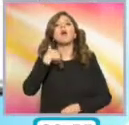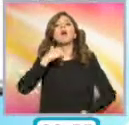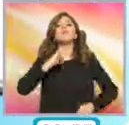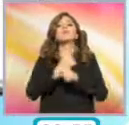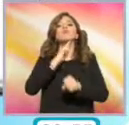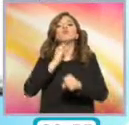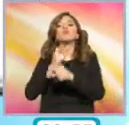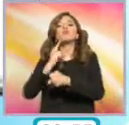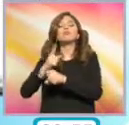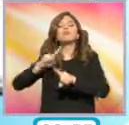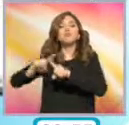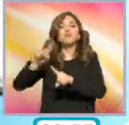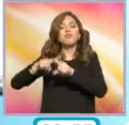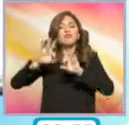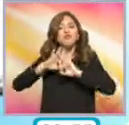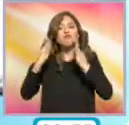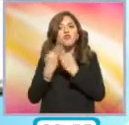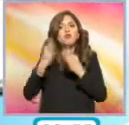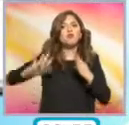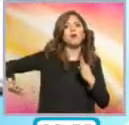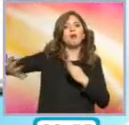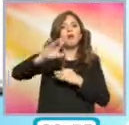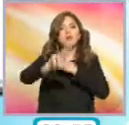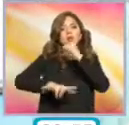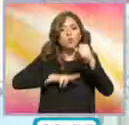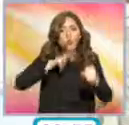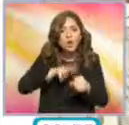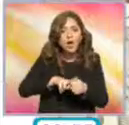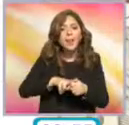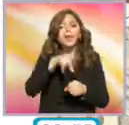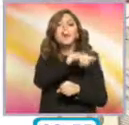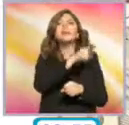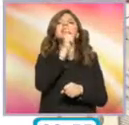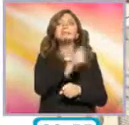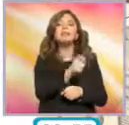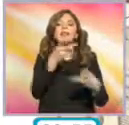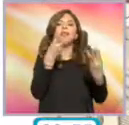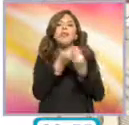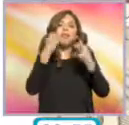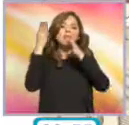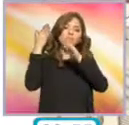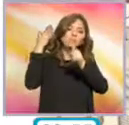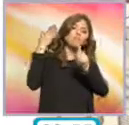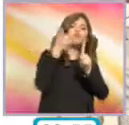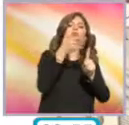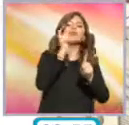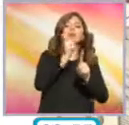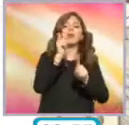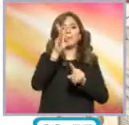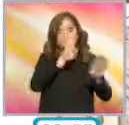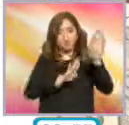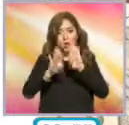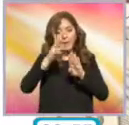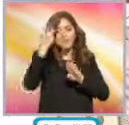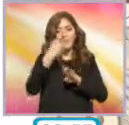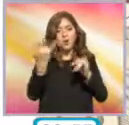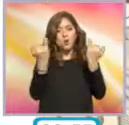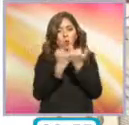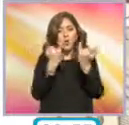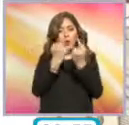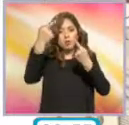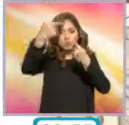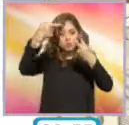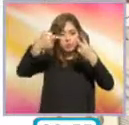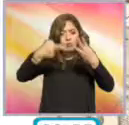de fenómenos en la naturaleza, biológicos, digamos, y por otra parte, por supuesto, los fundamentos de la evolución. Es decir,